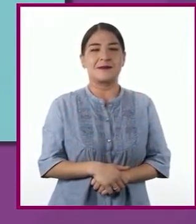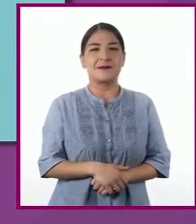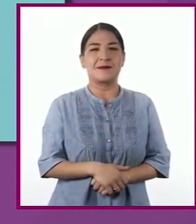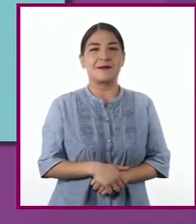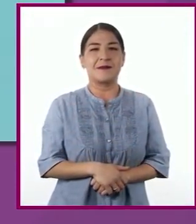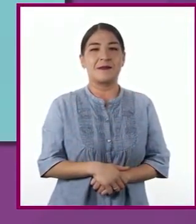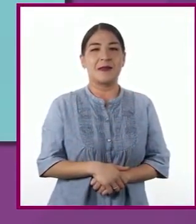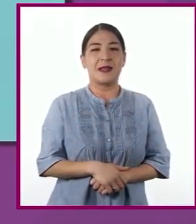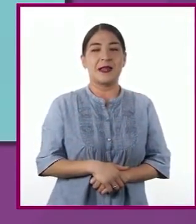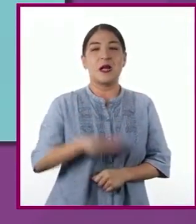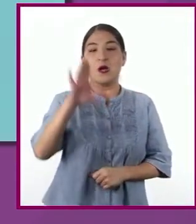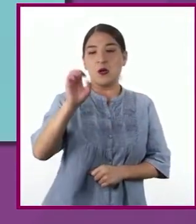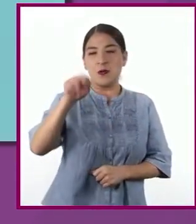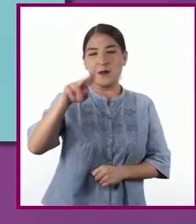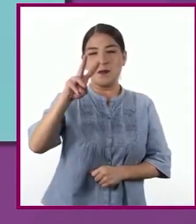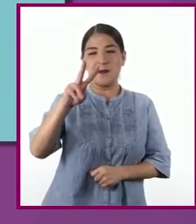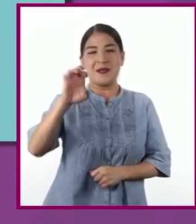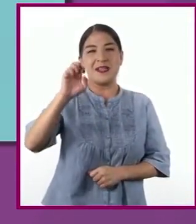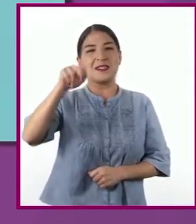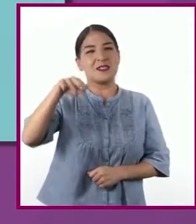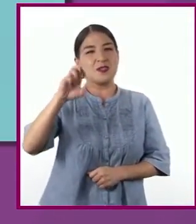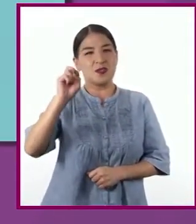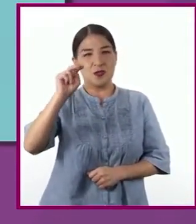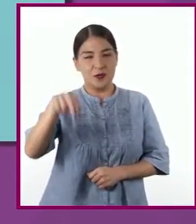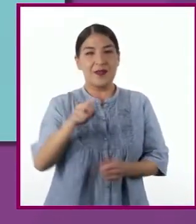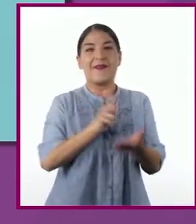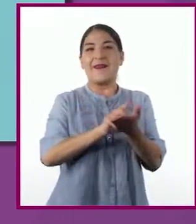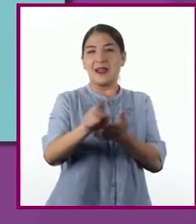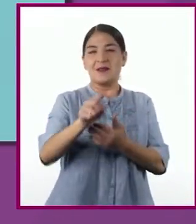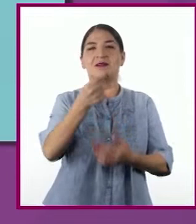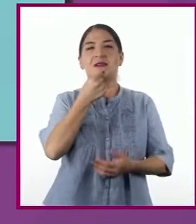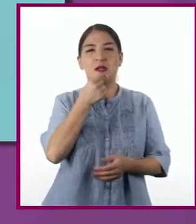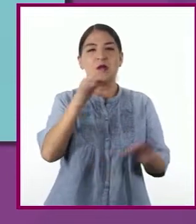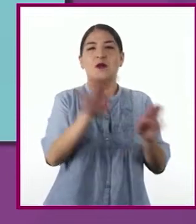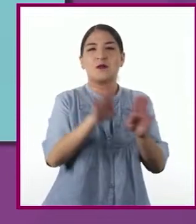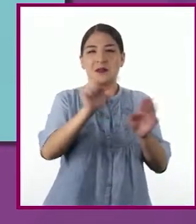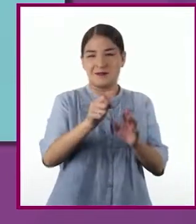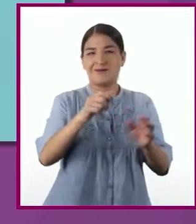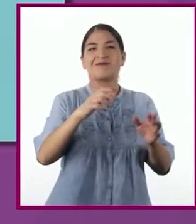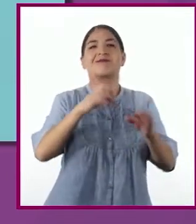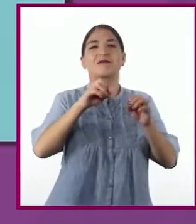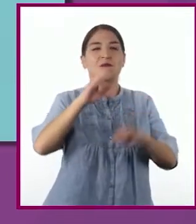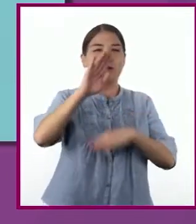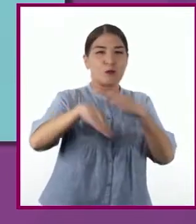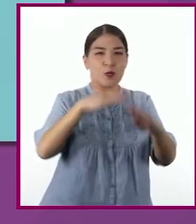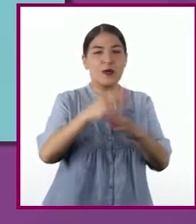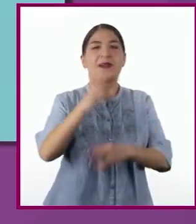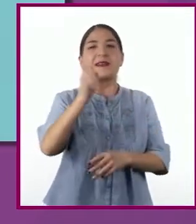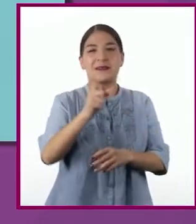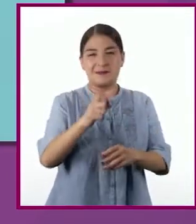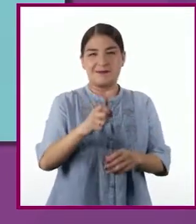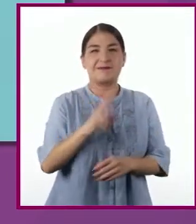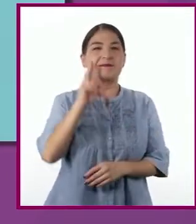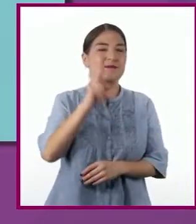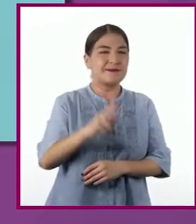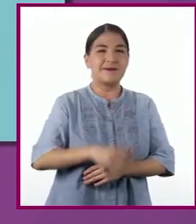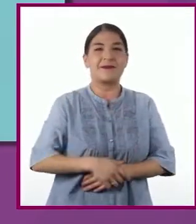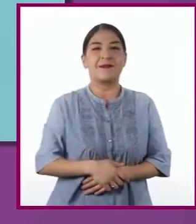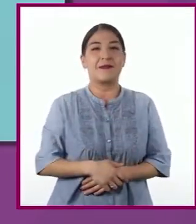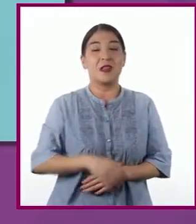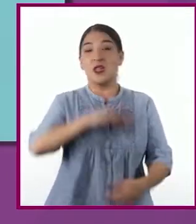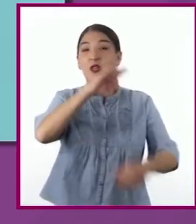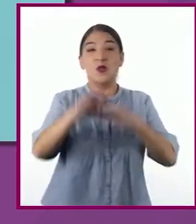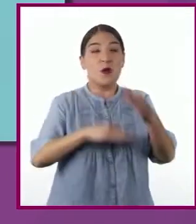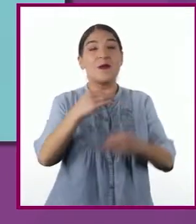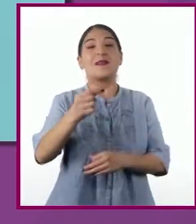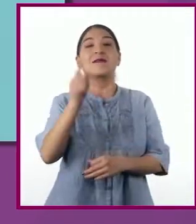La Convención sobre los Derechos del Niño, que es un tratado ratificado en el mundo, destaca que todo